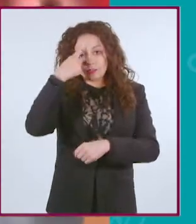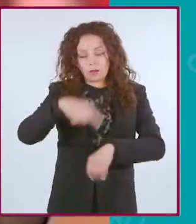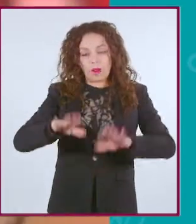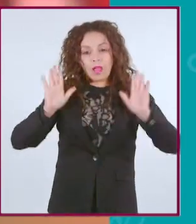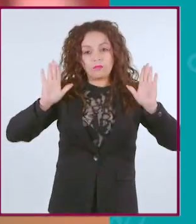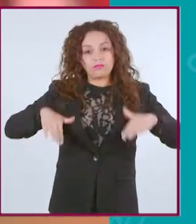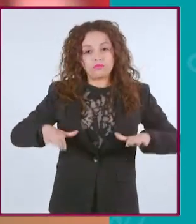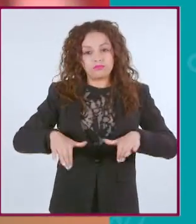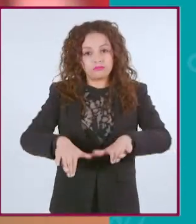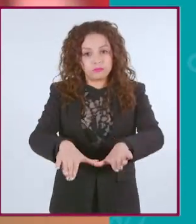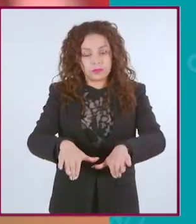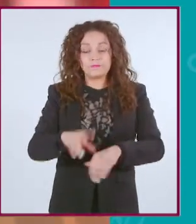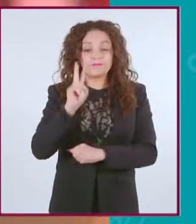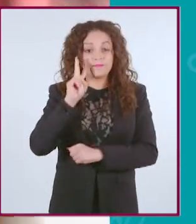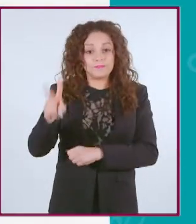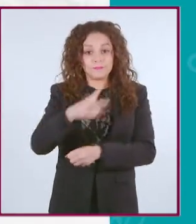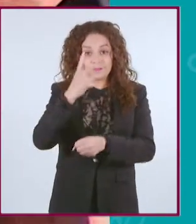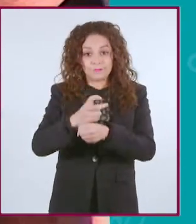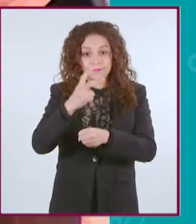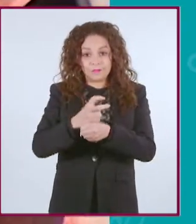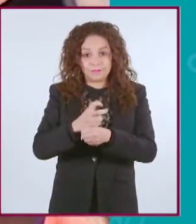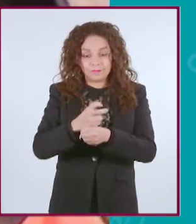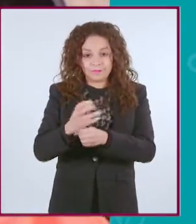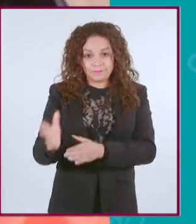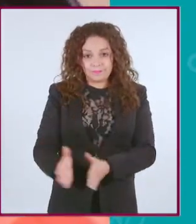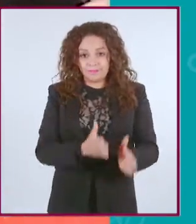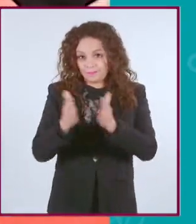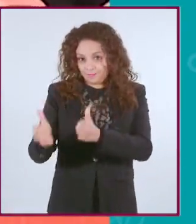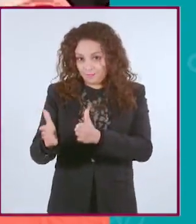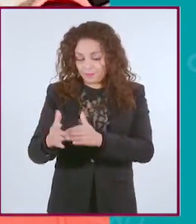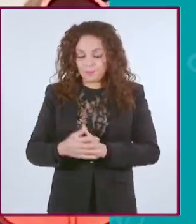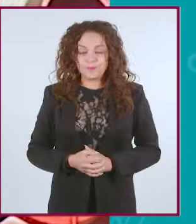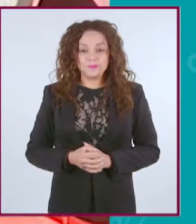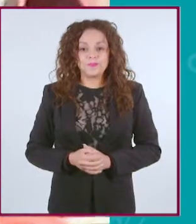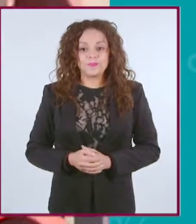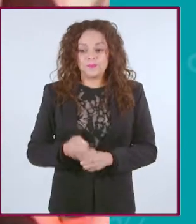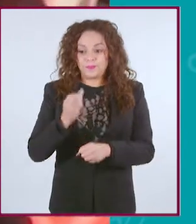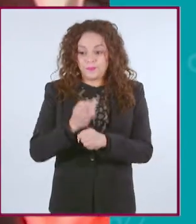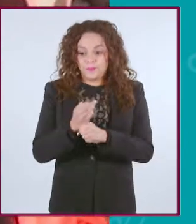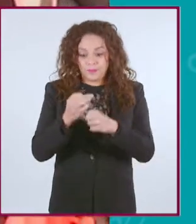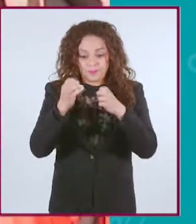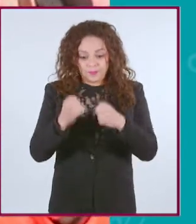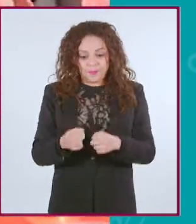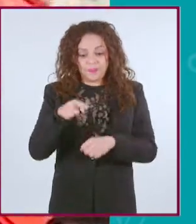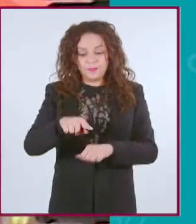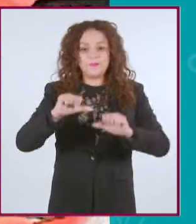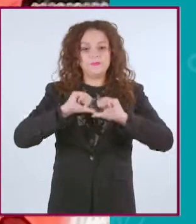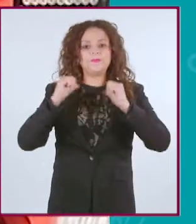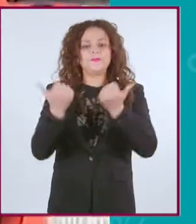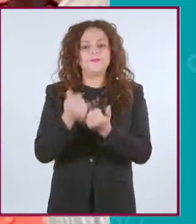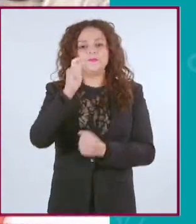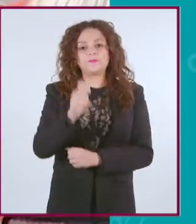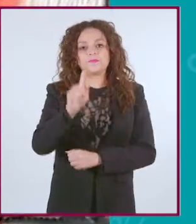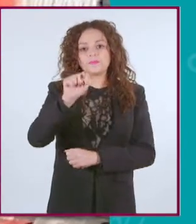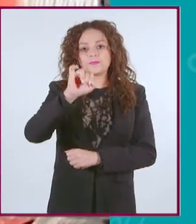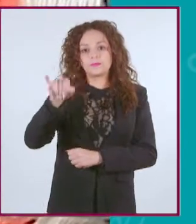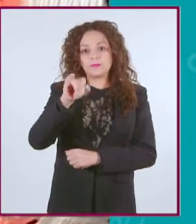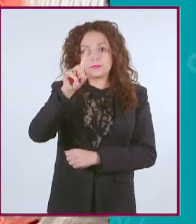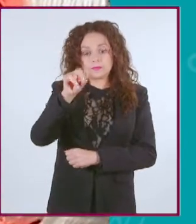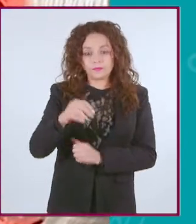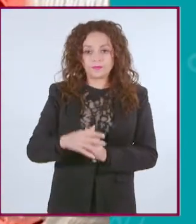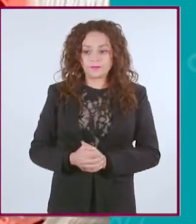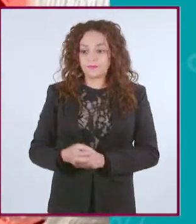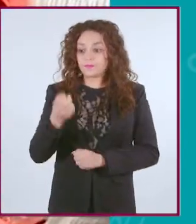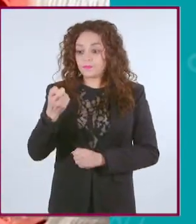despeguen, vamos con esta segunda sección. Bueno, y estamos aquí ahora en el área de tejido y para esto me encuentro con el